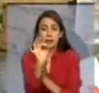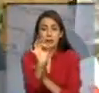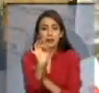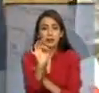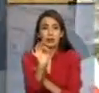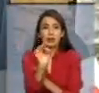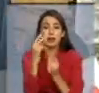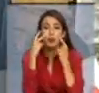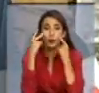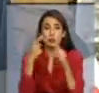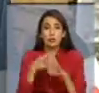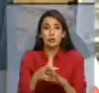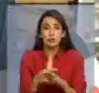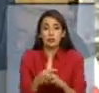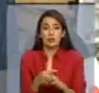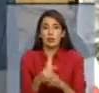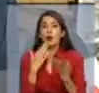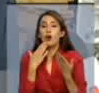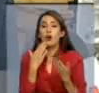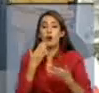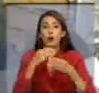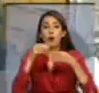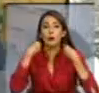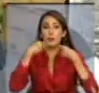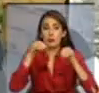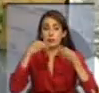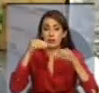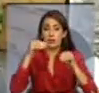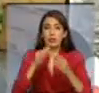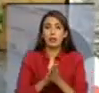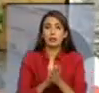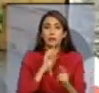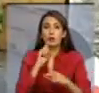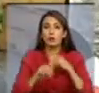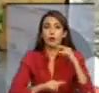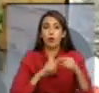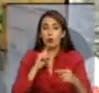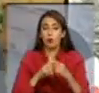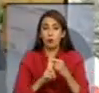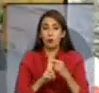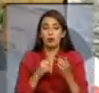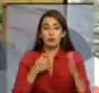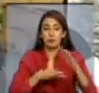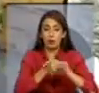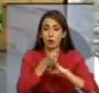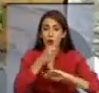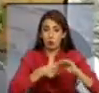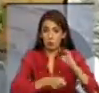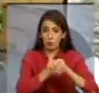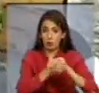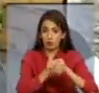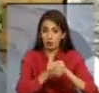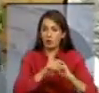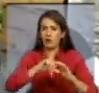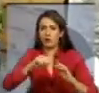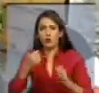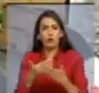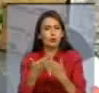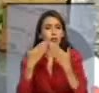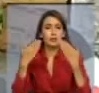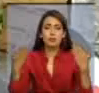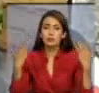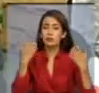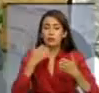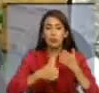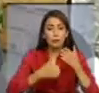que ustedes pueden ver atrás por estos materiales plásticos. Y atrás de esto no solamente está el contrabando, aquí hay